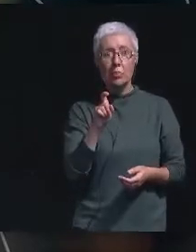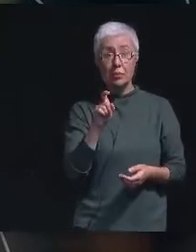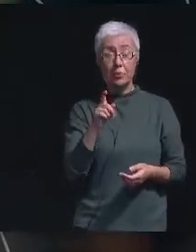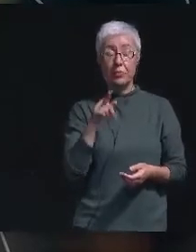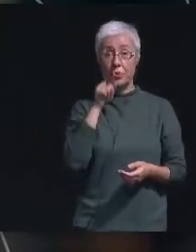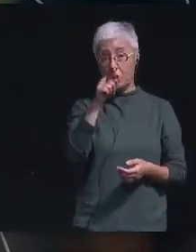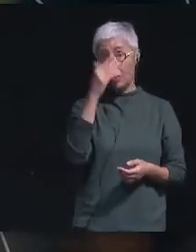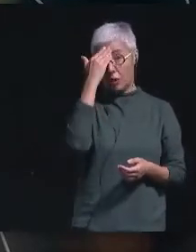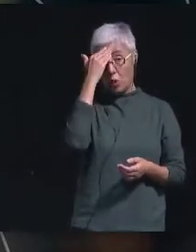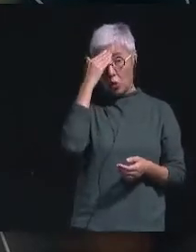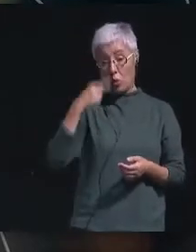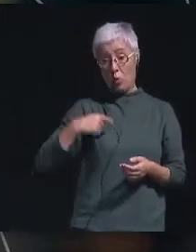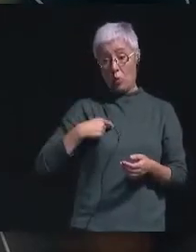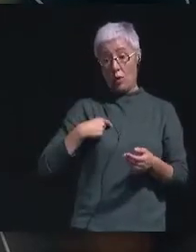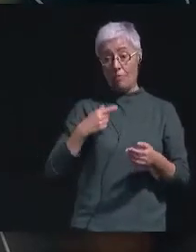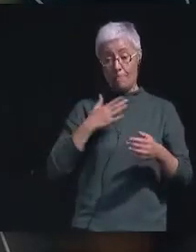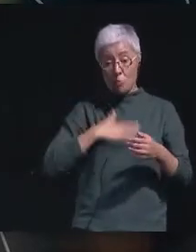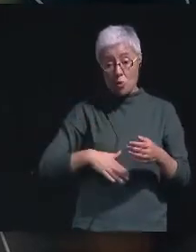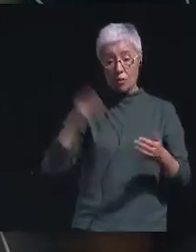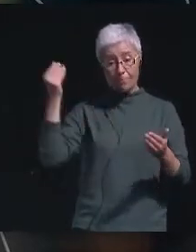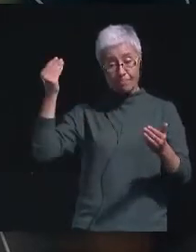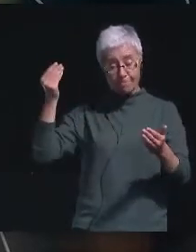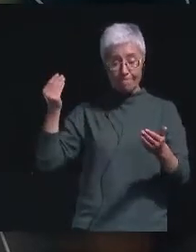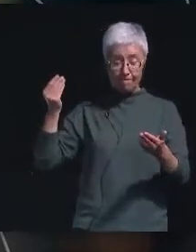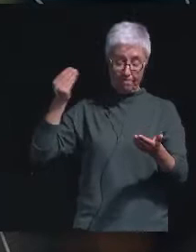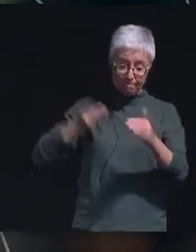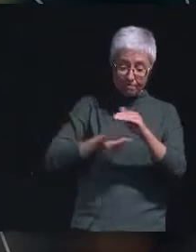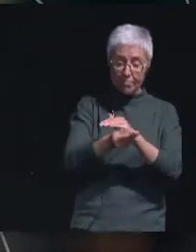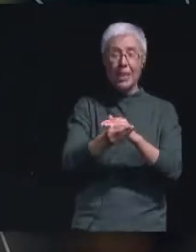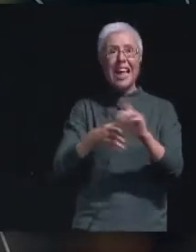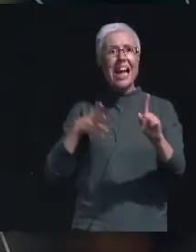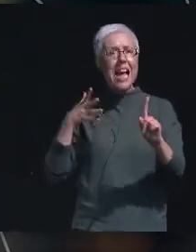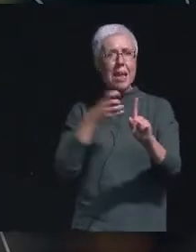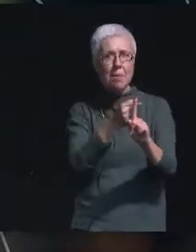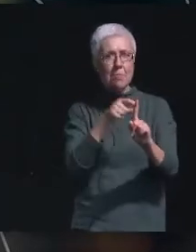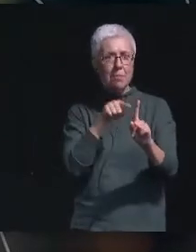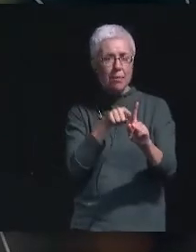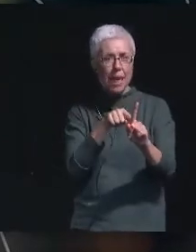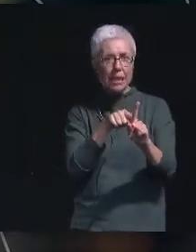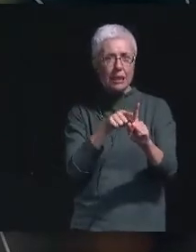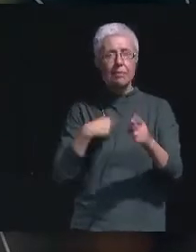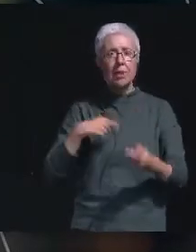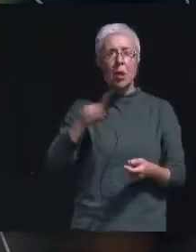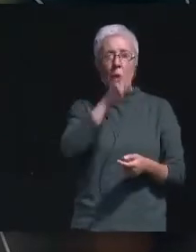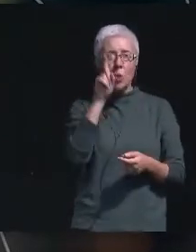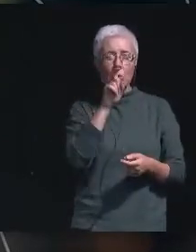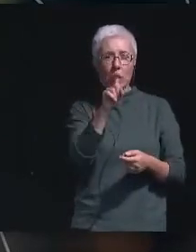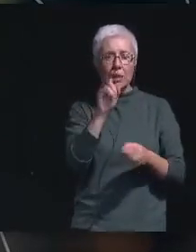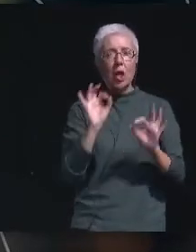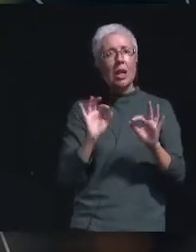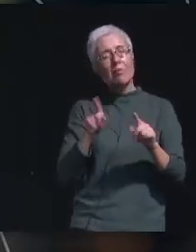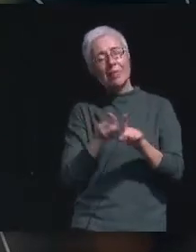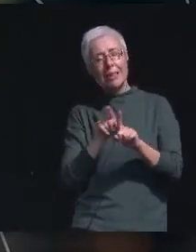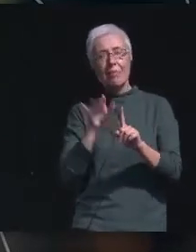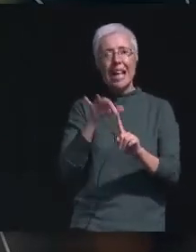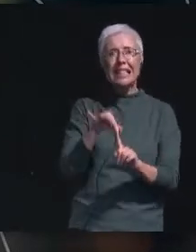sabes que estamos en la inversión de impacto, y si teníais alguna línea o la pensáis tener en un futuro próximo que haga algún trato diferencial o